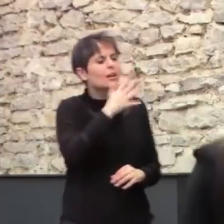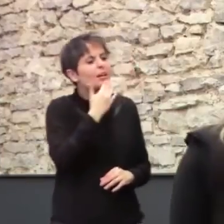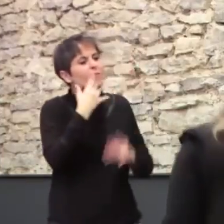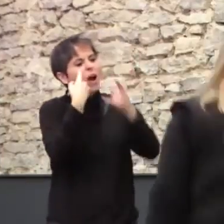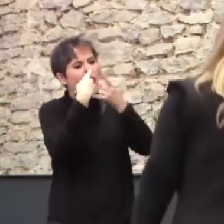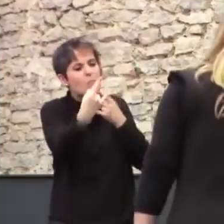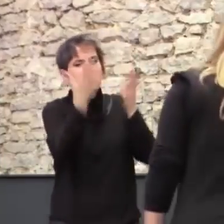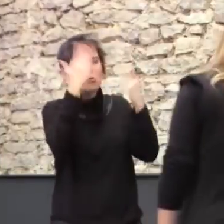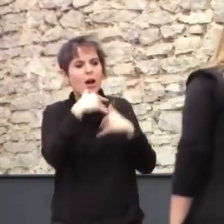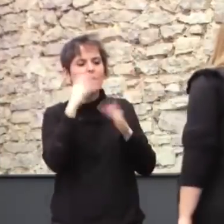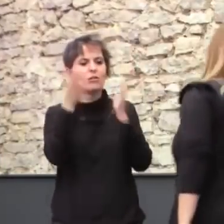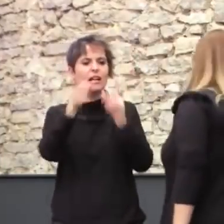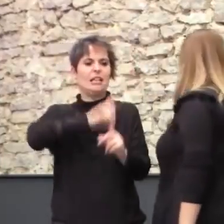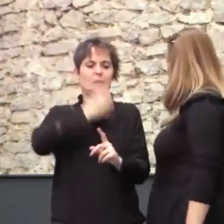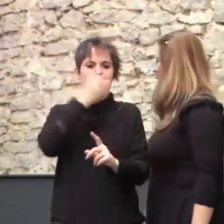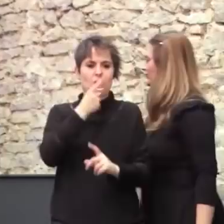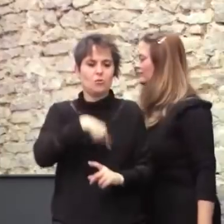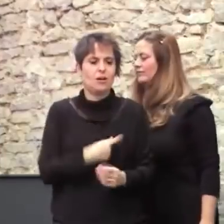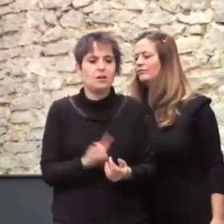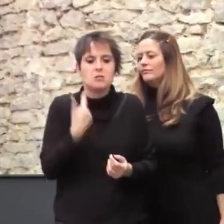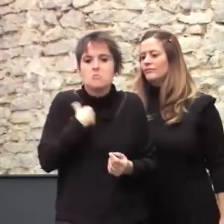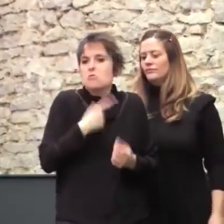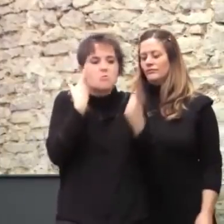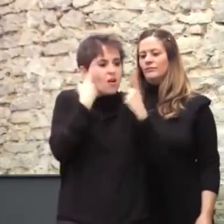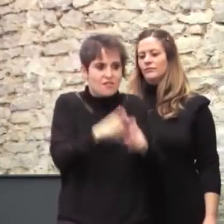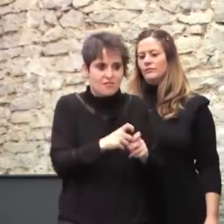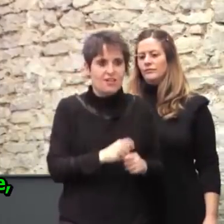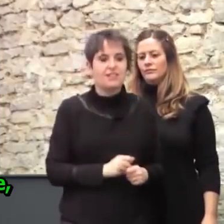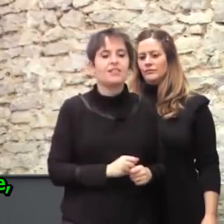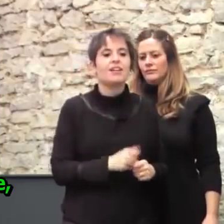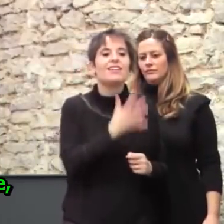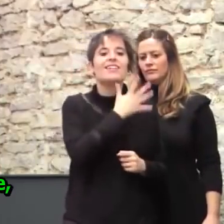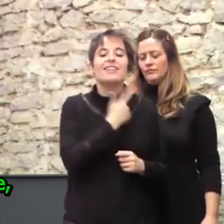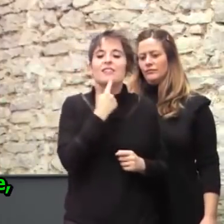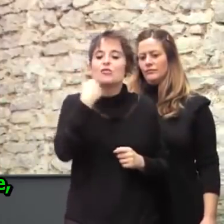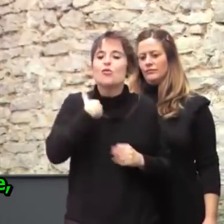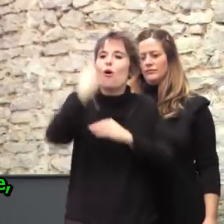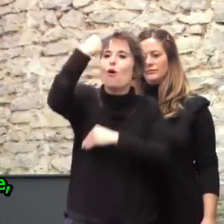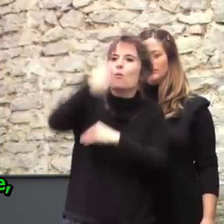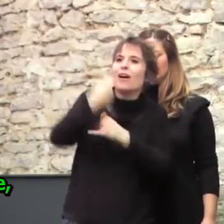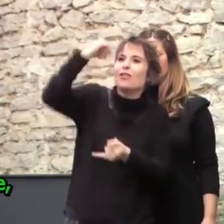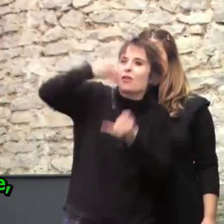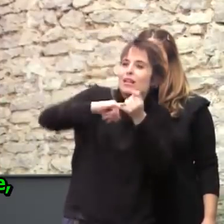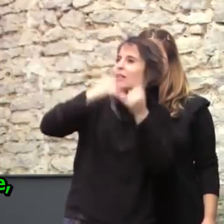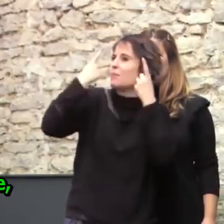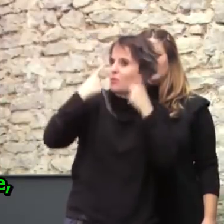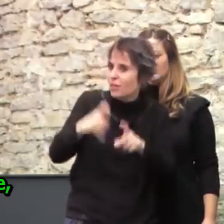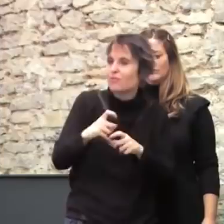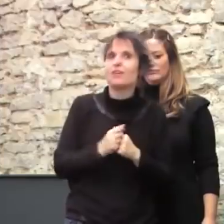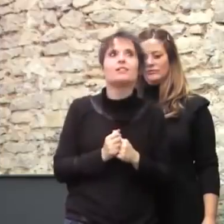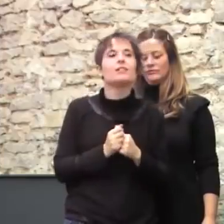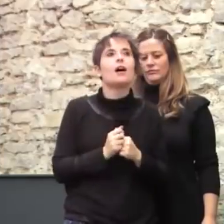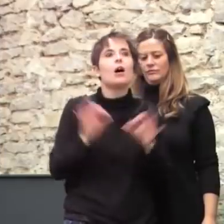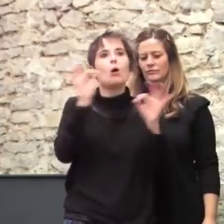quiere o que no me trata bien o al que yo no le quiero. No tengo ninguna necesidad. No tengo la obligación de casarme, no tengo la obligación